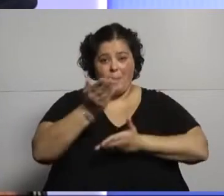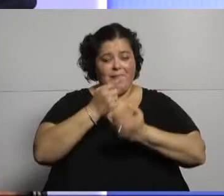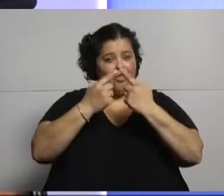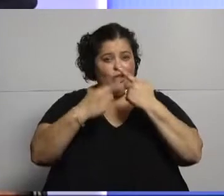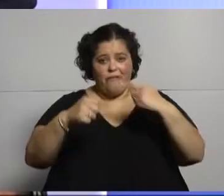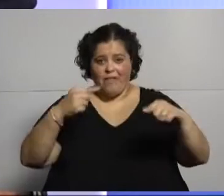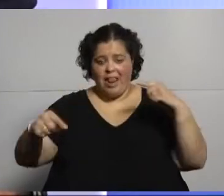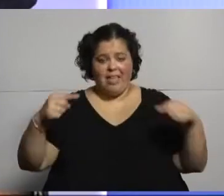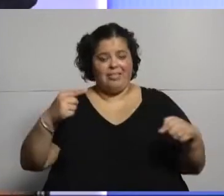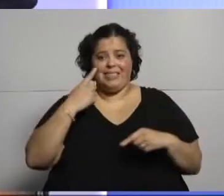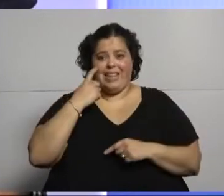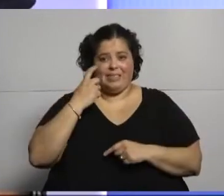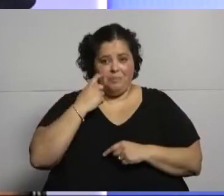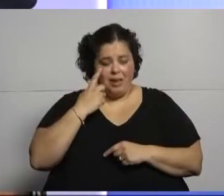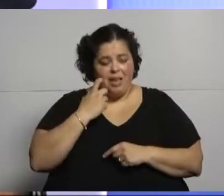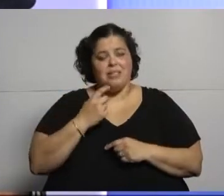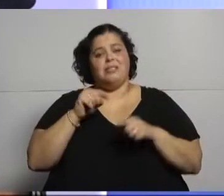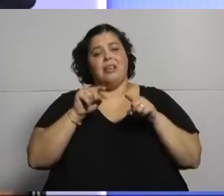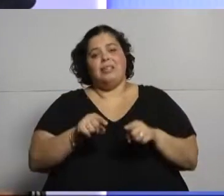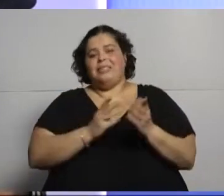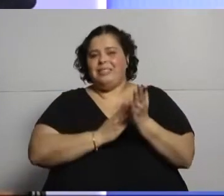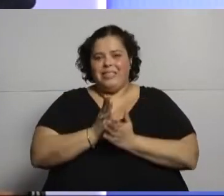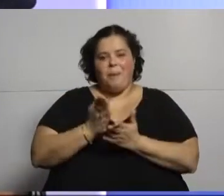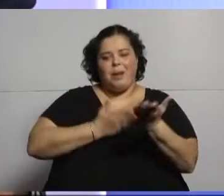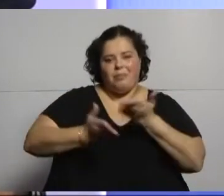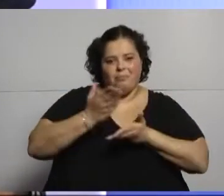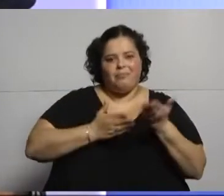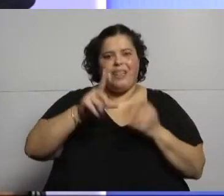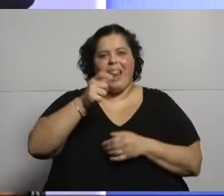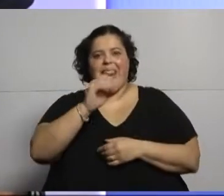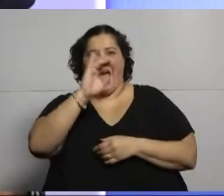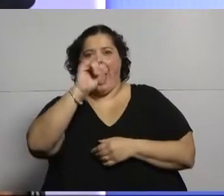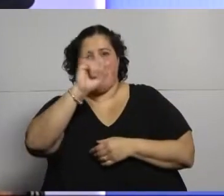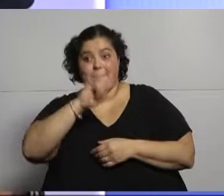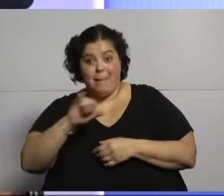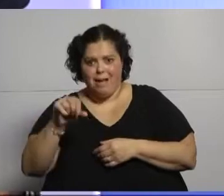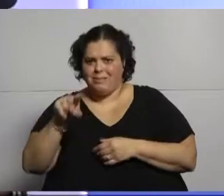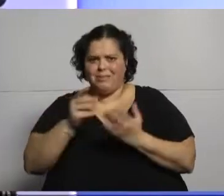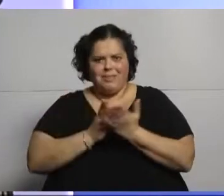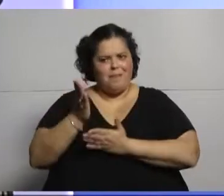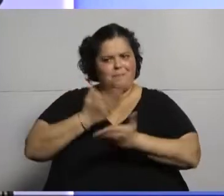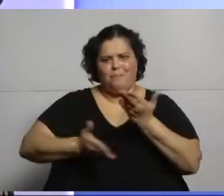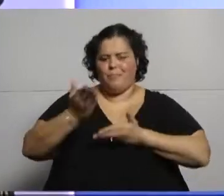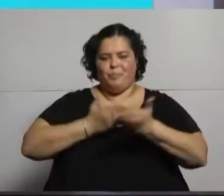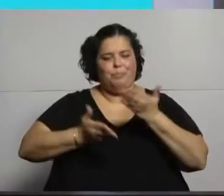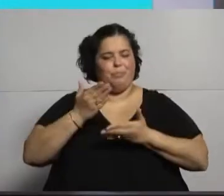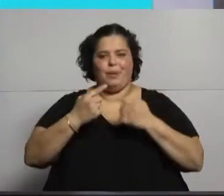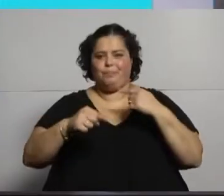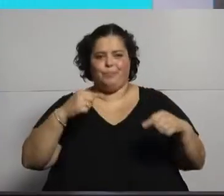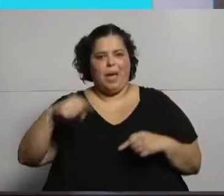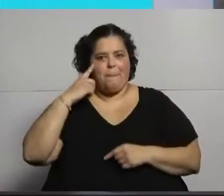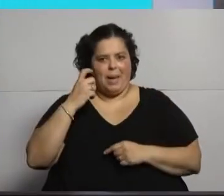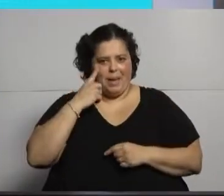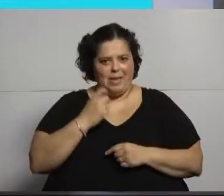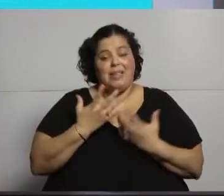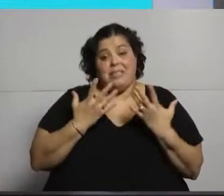trabajar siempre con La Paz. Estamos intercambiando experiencias, aprendiendo juntos. Si quieres comenzamos contigo y